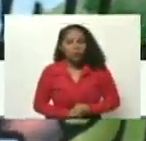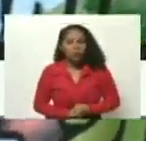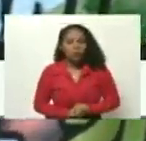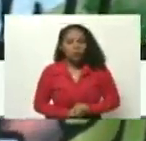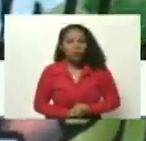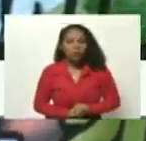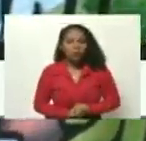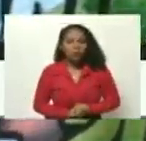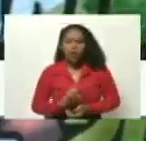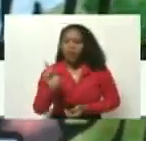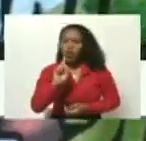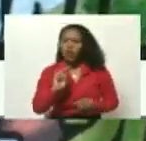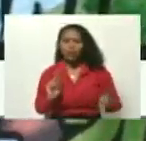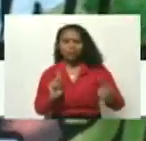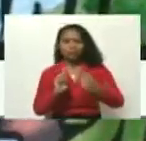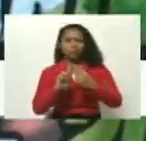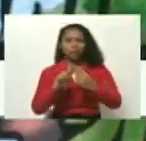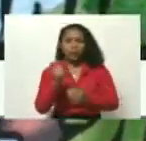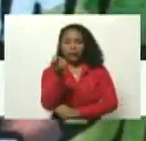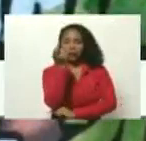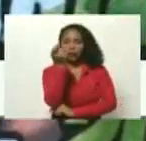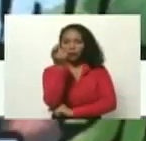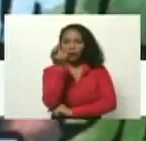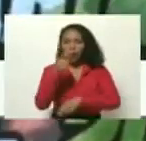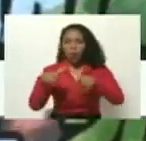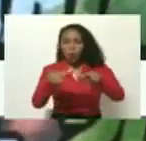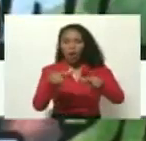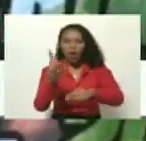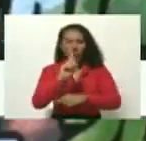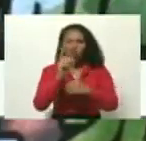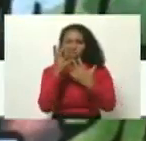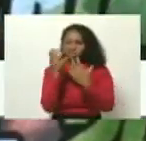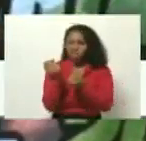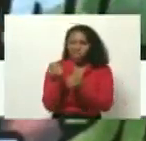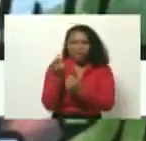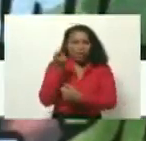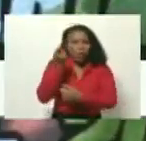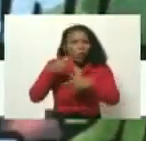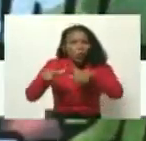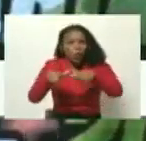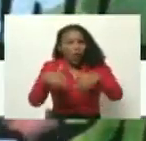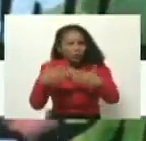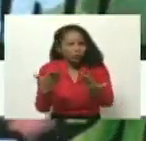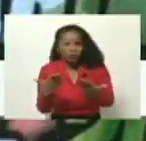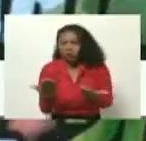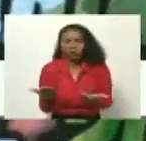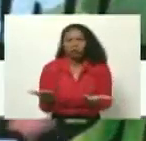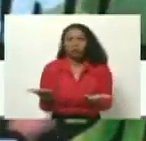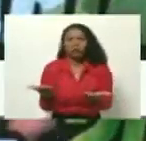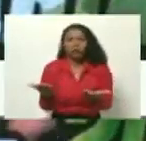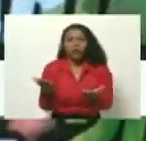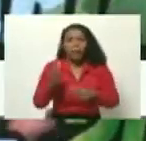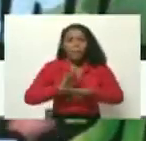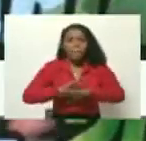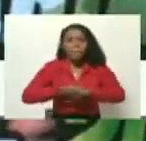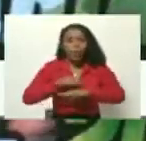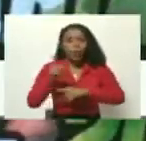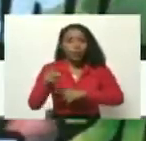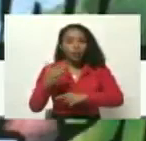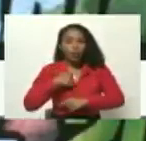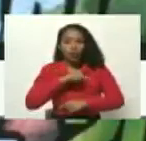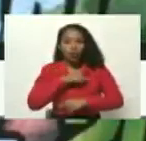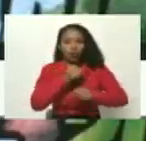No se consigue por ningún lado, no se entiende por ningún lado. Y por eso es que